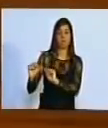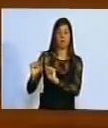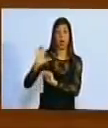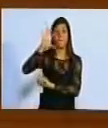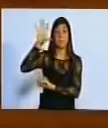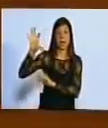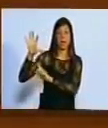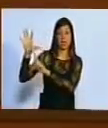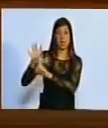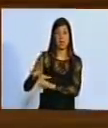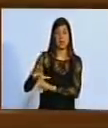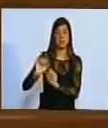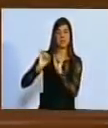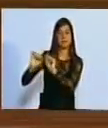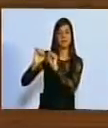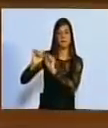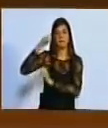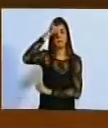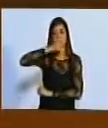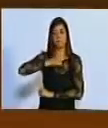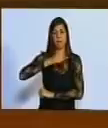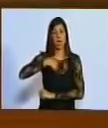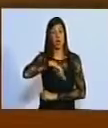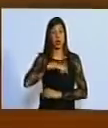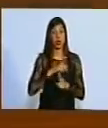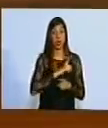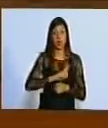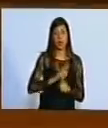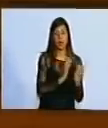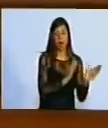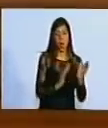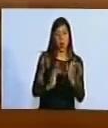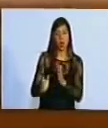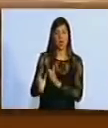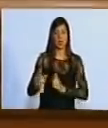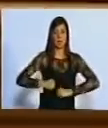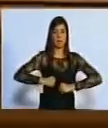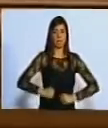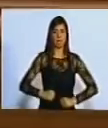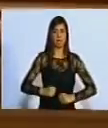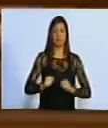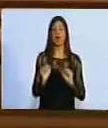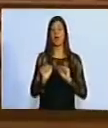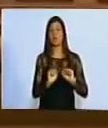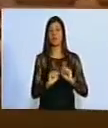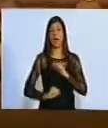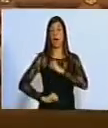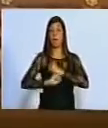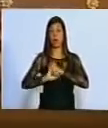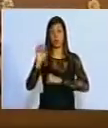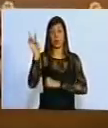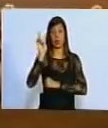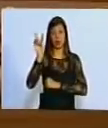extranjeras. Nuestra tarea debe ser la mayor organización posible para cerrar filas del lado de la patria.